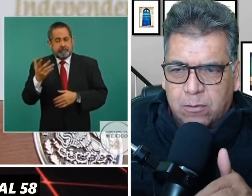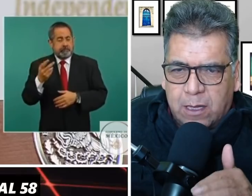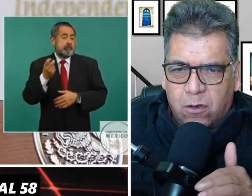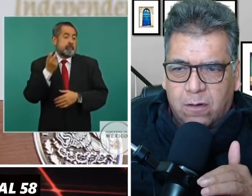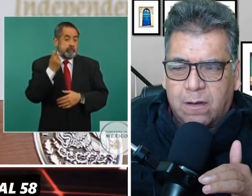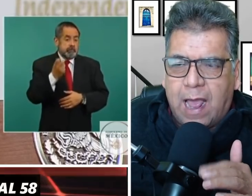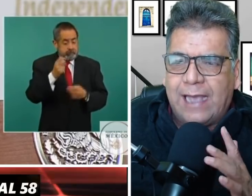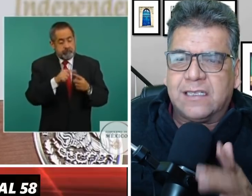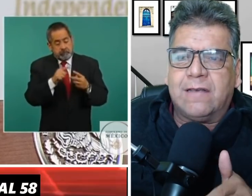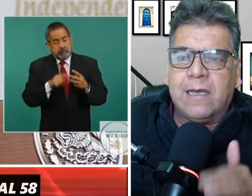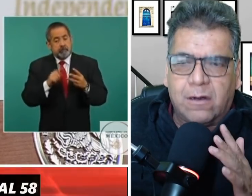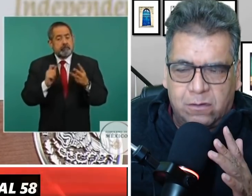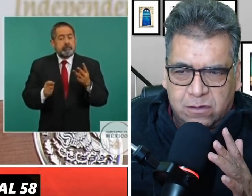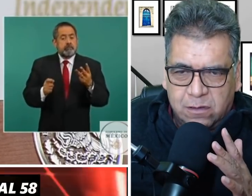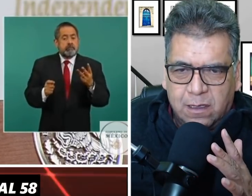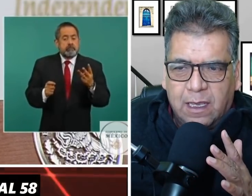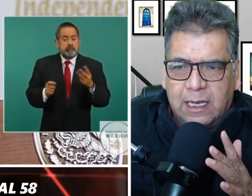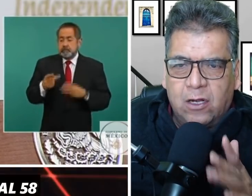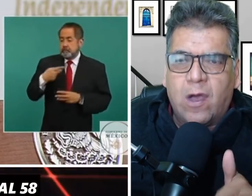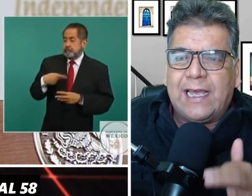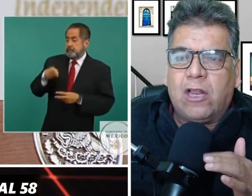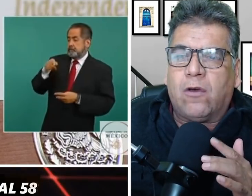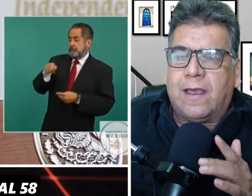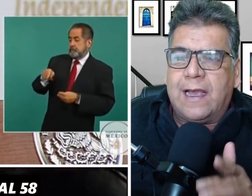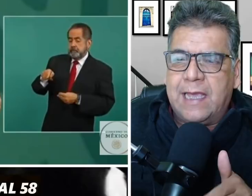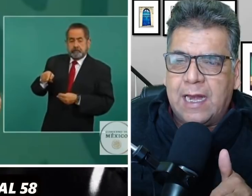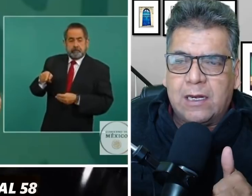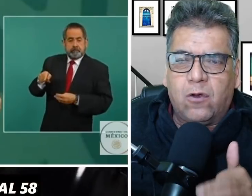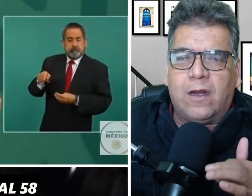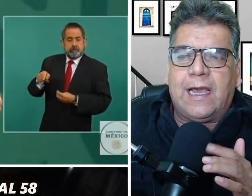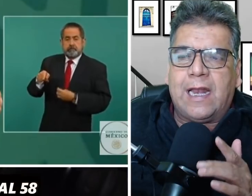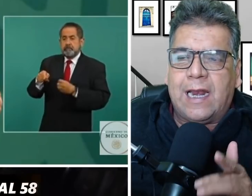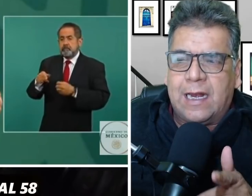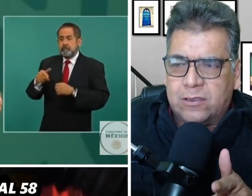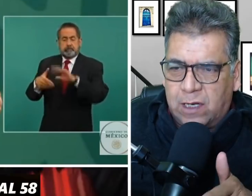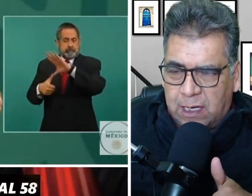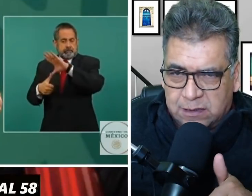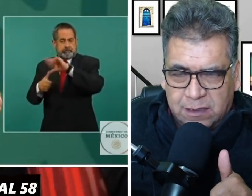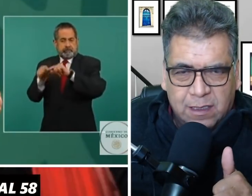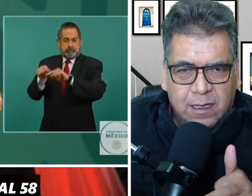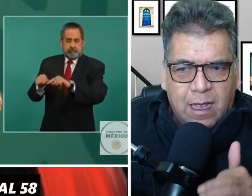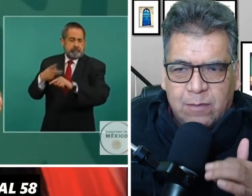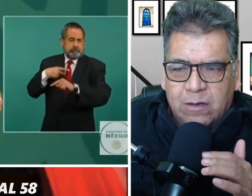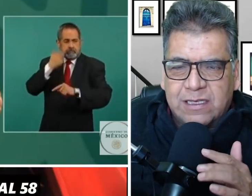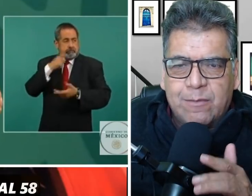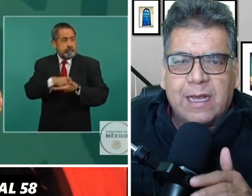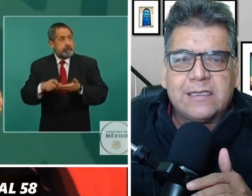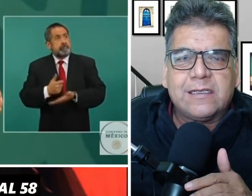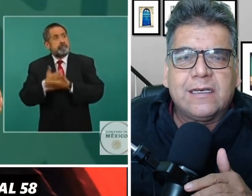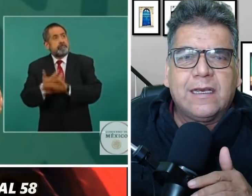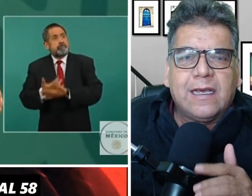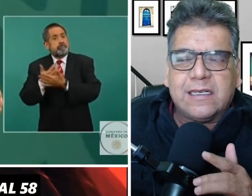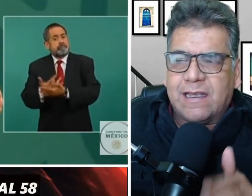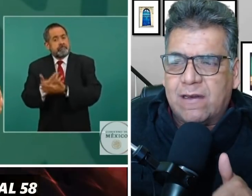López Obrador, a exhibirlos y no a que los regañaran o le jalaran las orejas. Amigos y